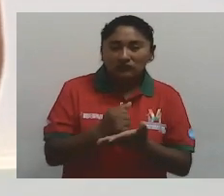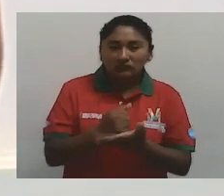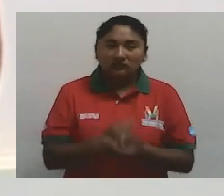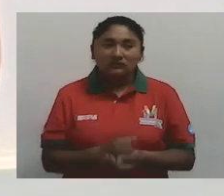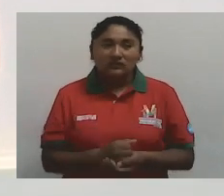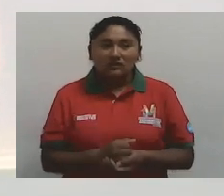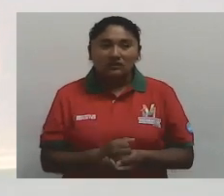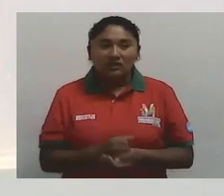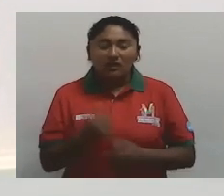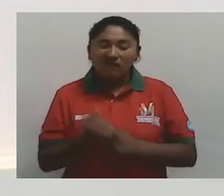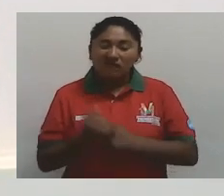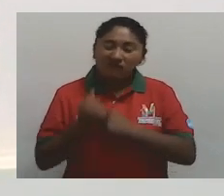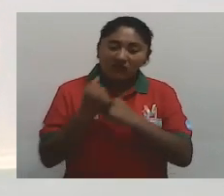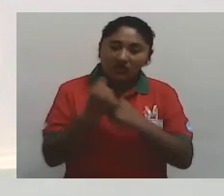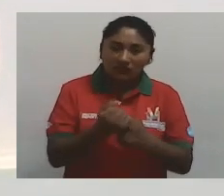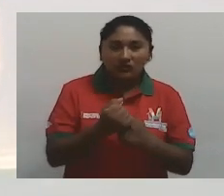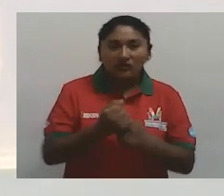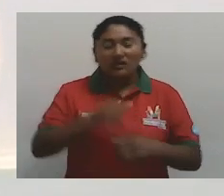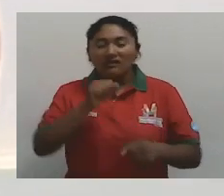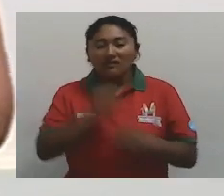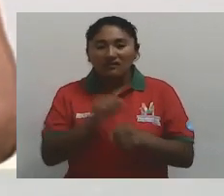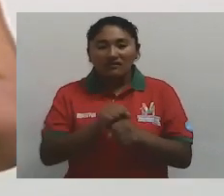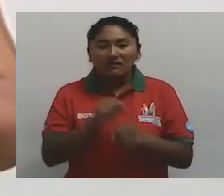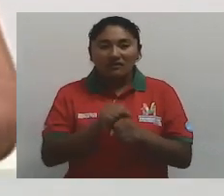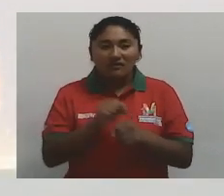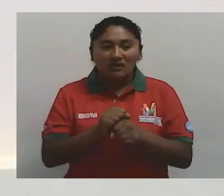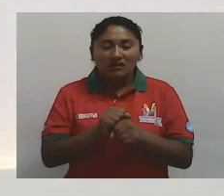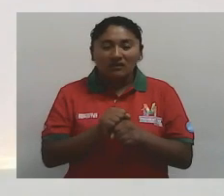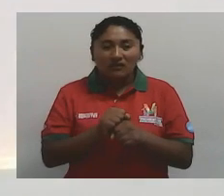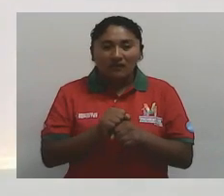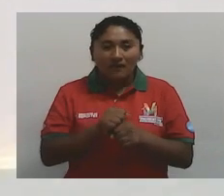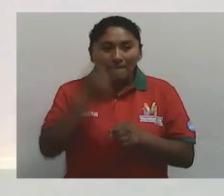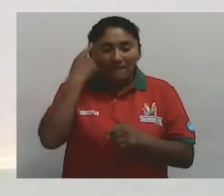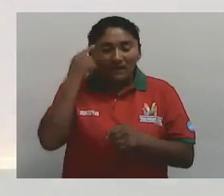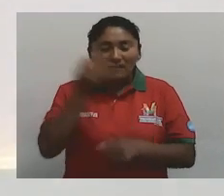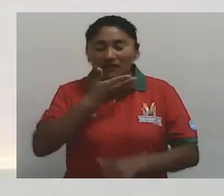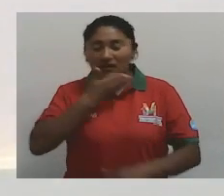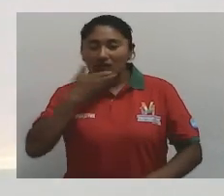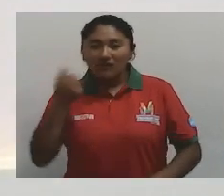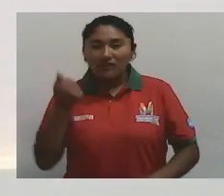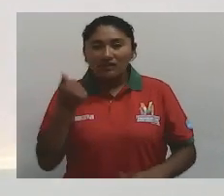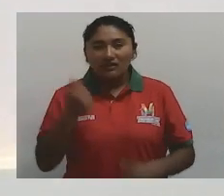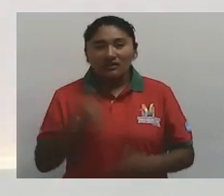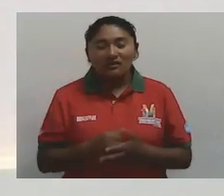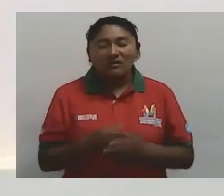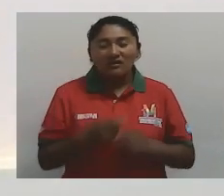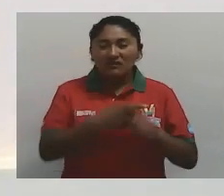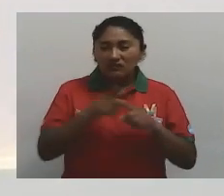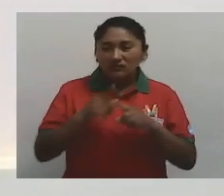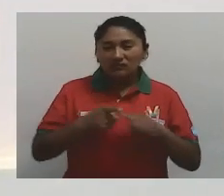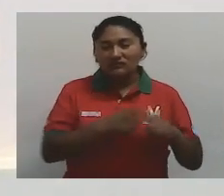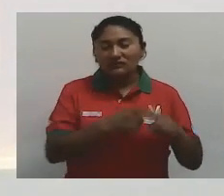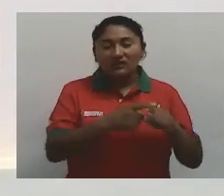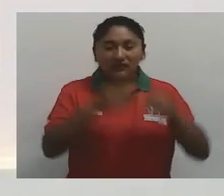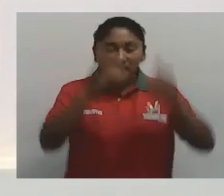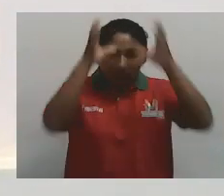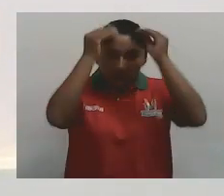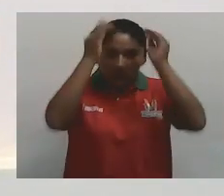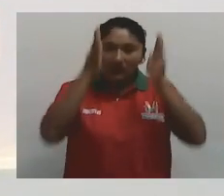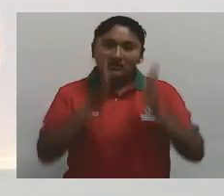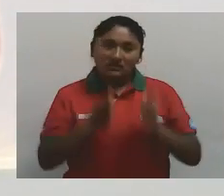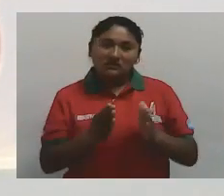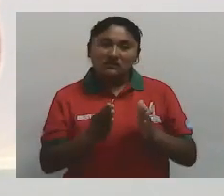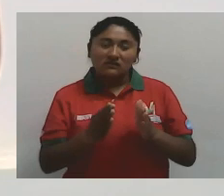deportivo, el trabajo de fortalecimiento de los diferentes maestros